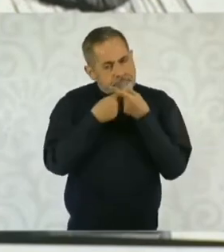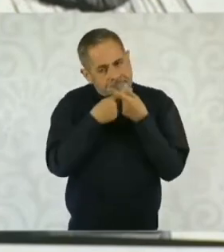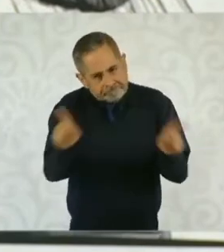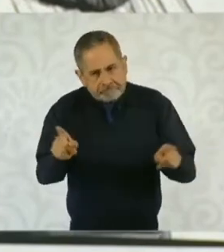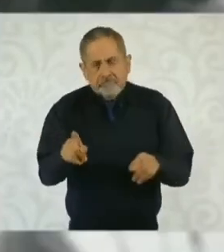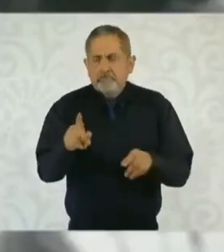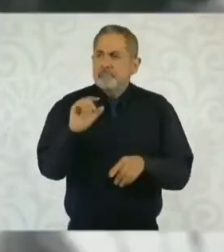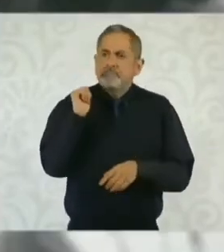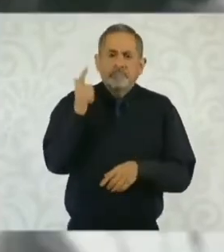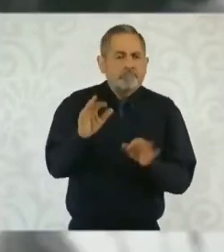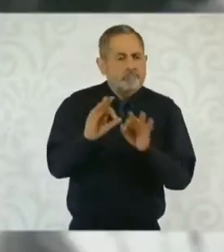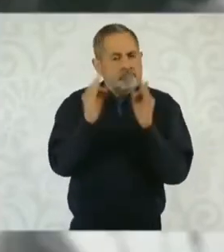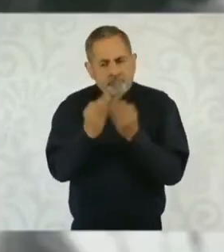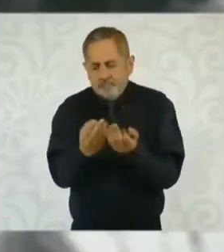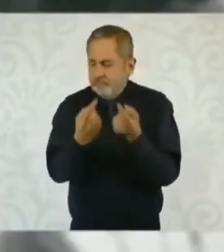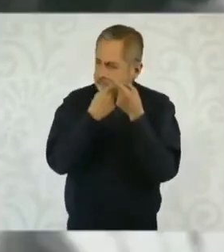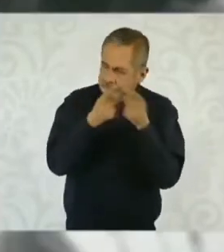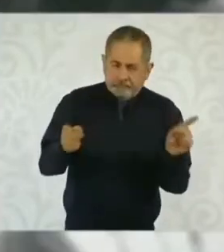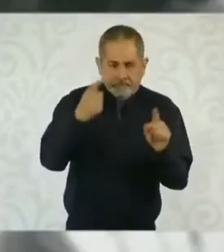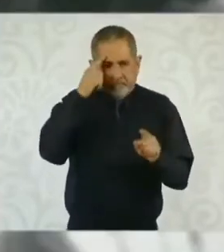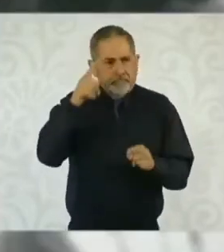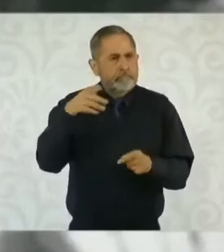distinto, diferente,